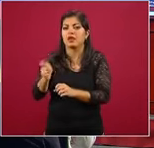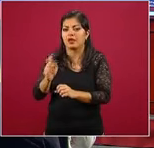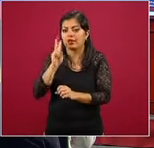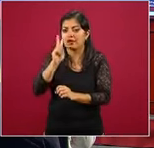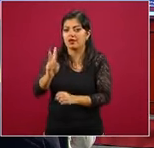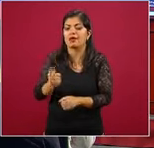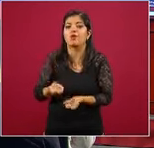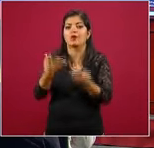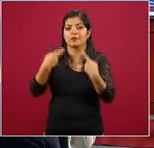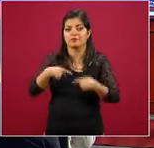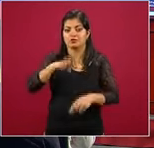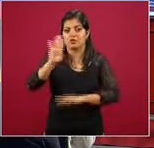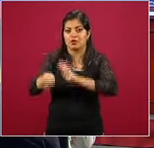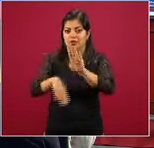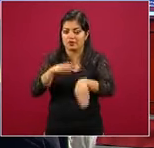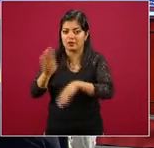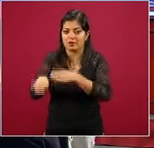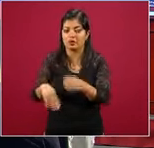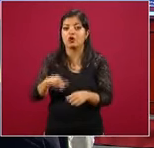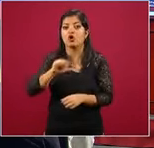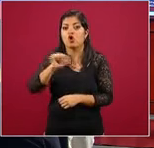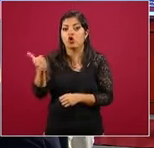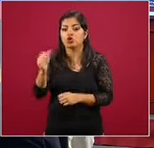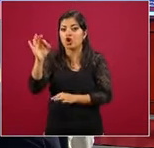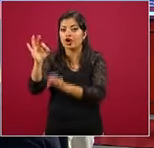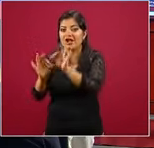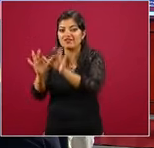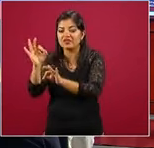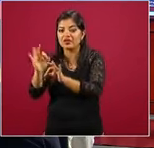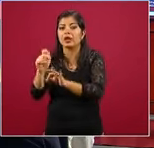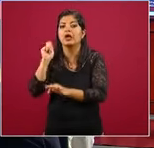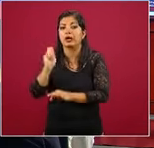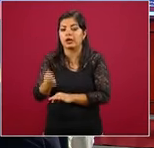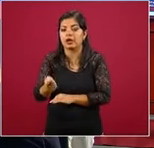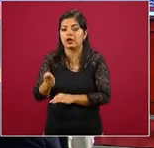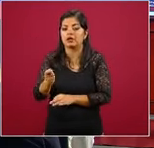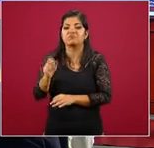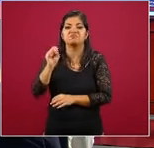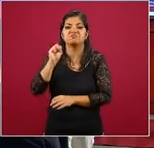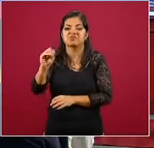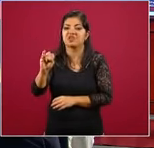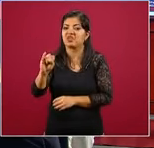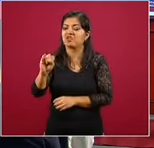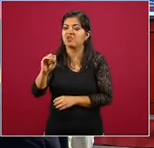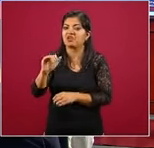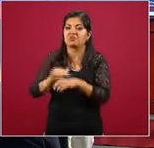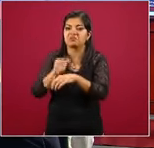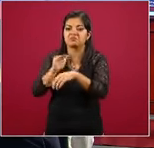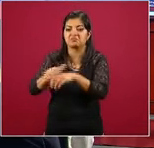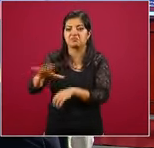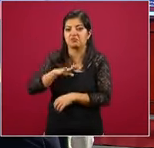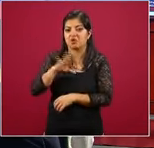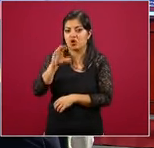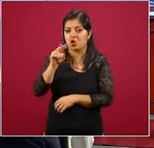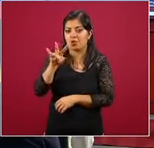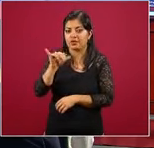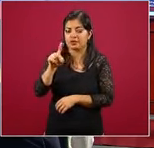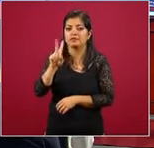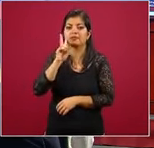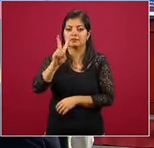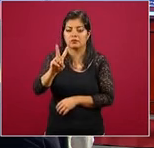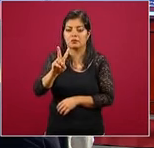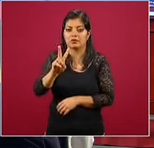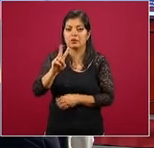está, y una gráfica de confirmados respecto a los sospechosos. Vamos a poner el verde, el de casos